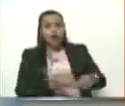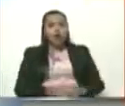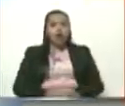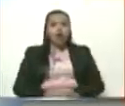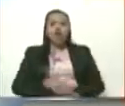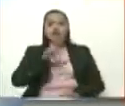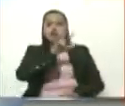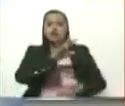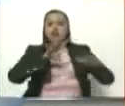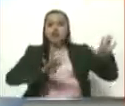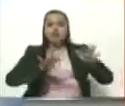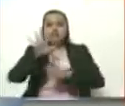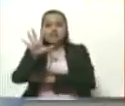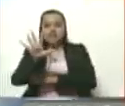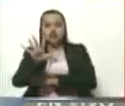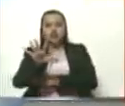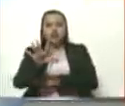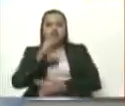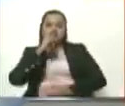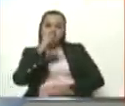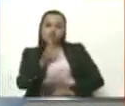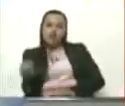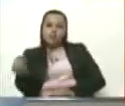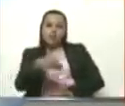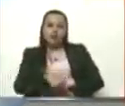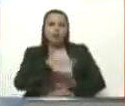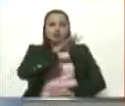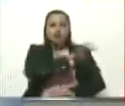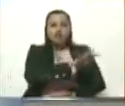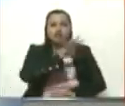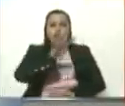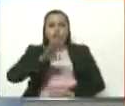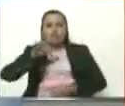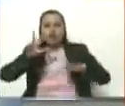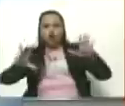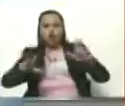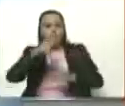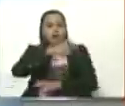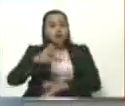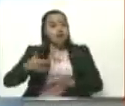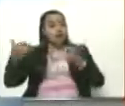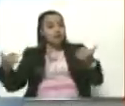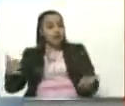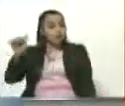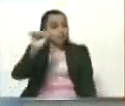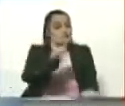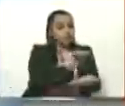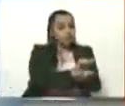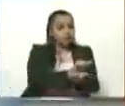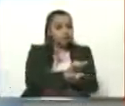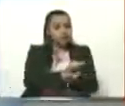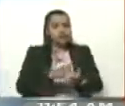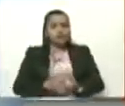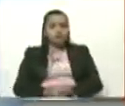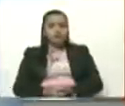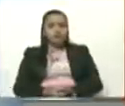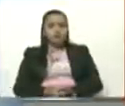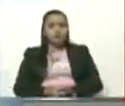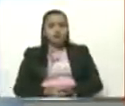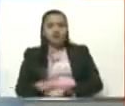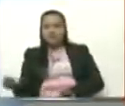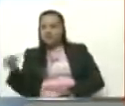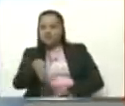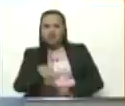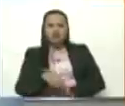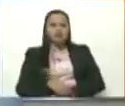acusaciones obteniéndose 448 sentencias condenatorias y un total de